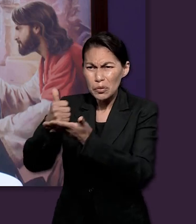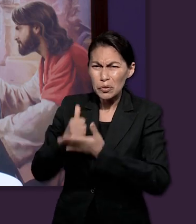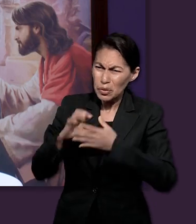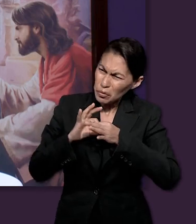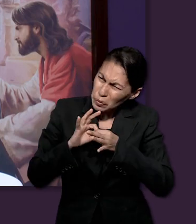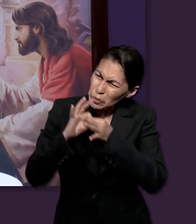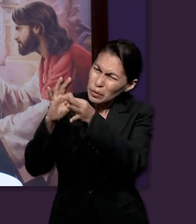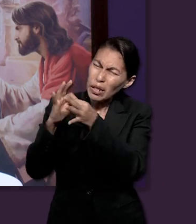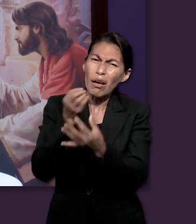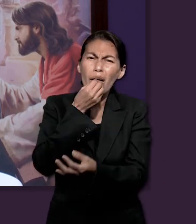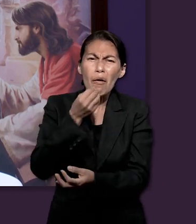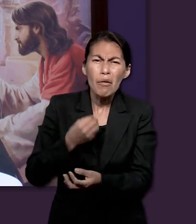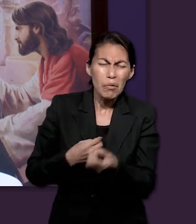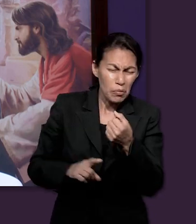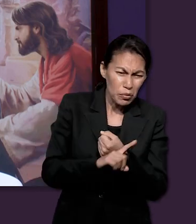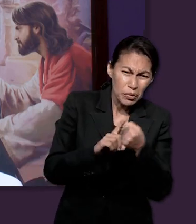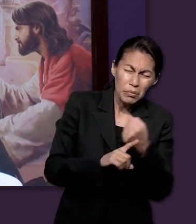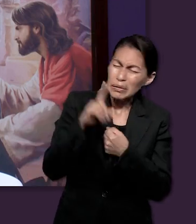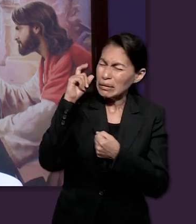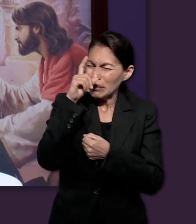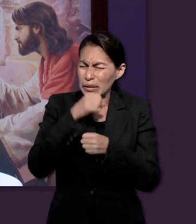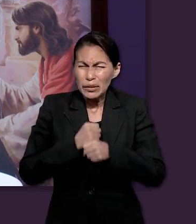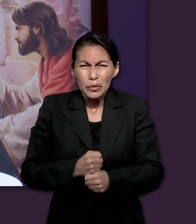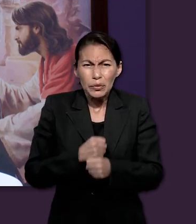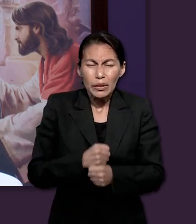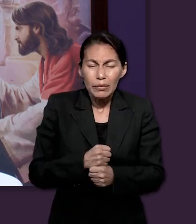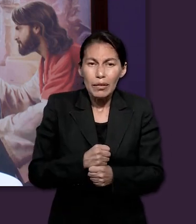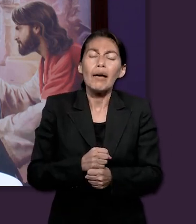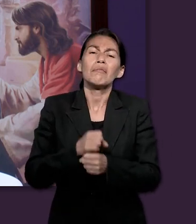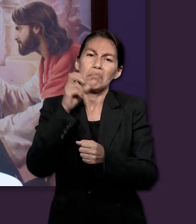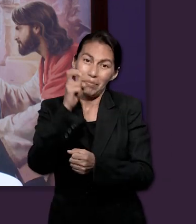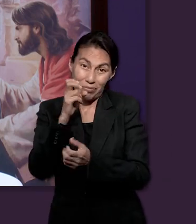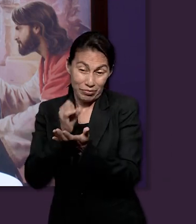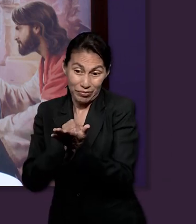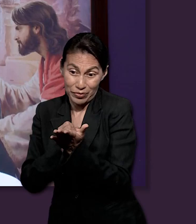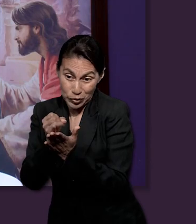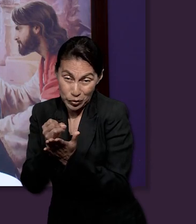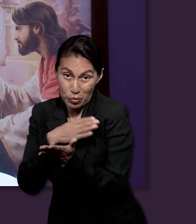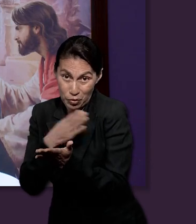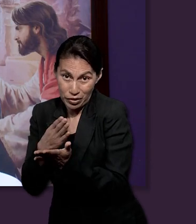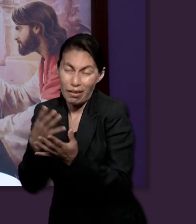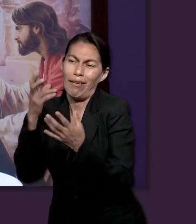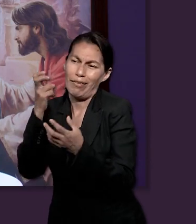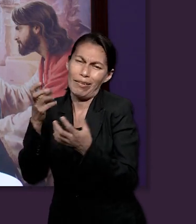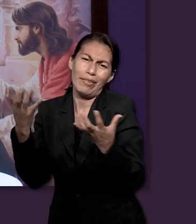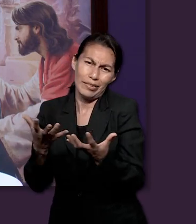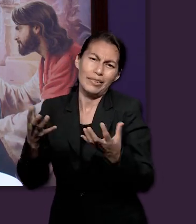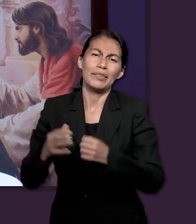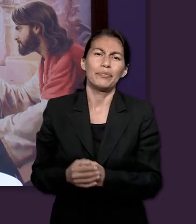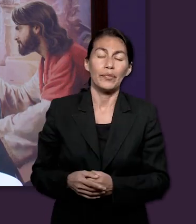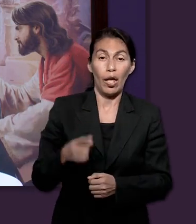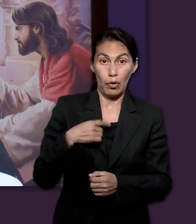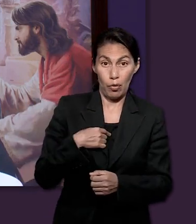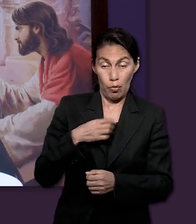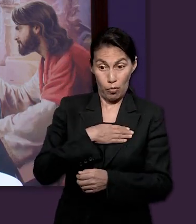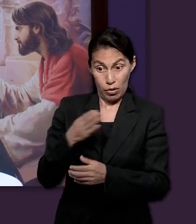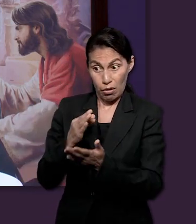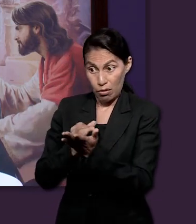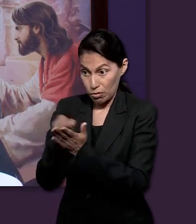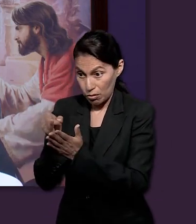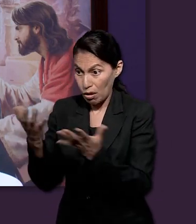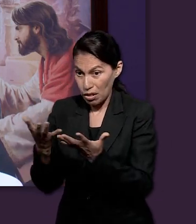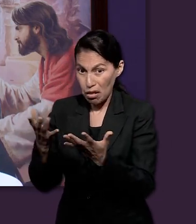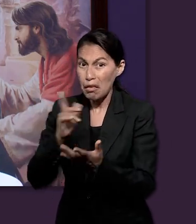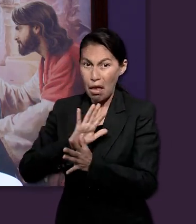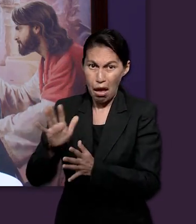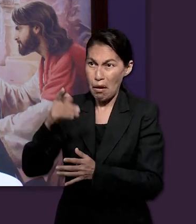Manteniendo esas buenas decisiones. No porque nosotros tomemos una buena decisión significa que la bendición va a llegar inmediatamente. A veces